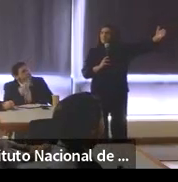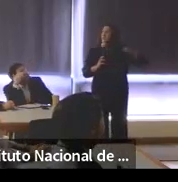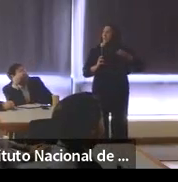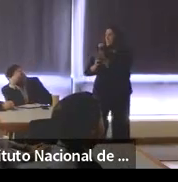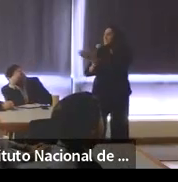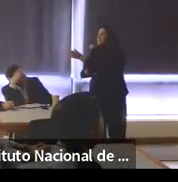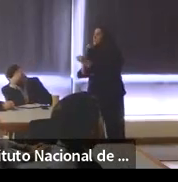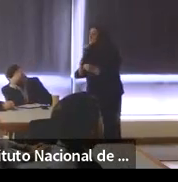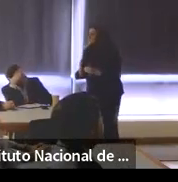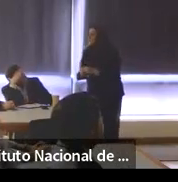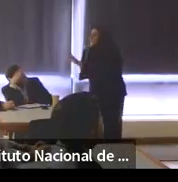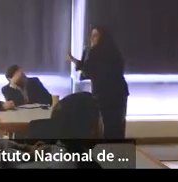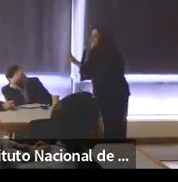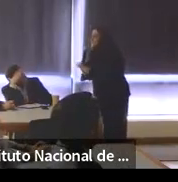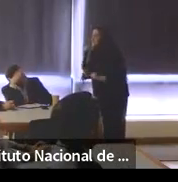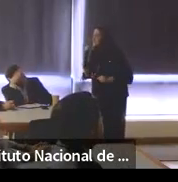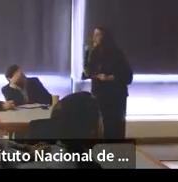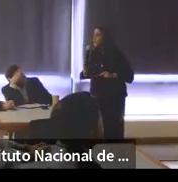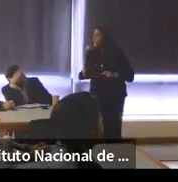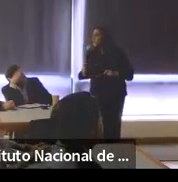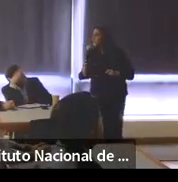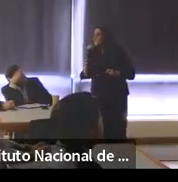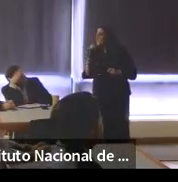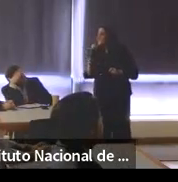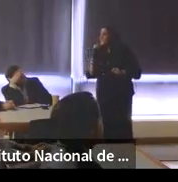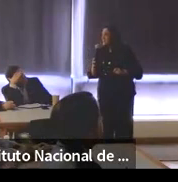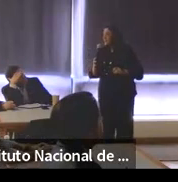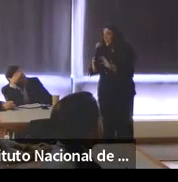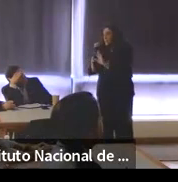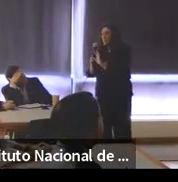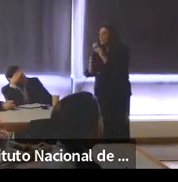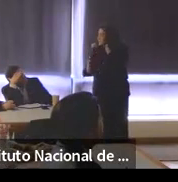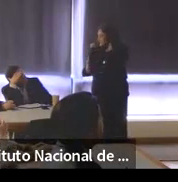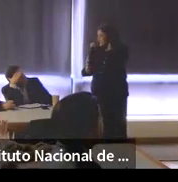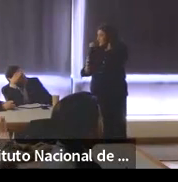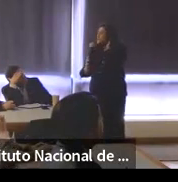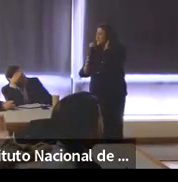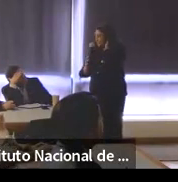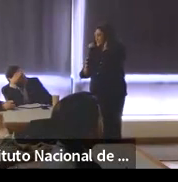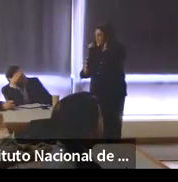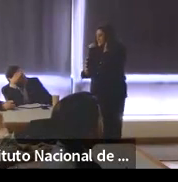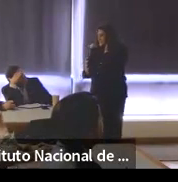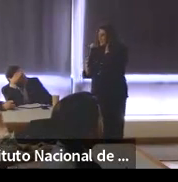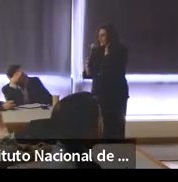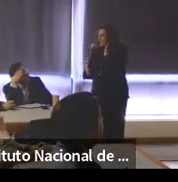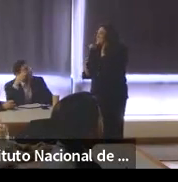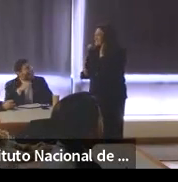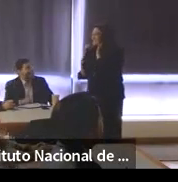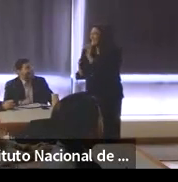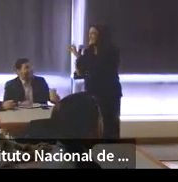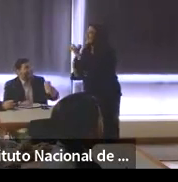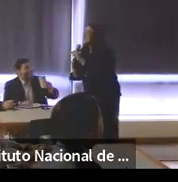estas etapas porque ahí es donde puedes definir si ya se solucionó o no sí porque a lo mejor no sé cuál es el conflicto